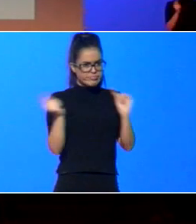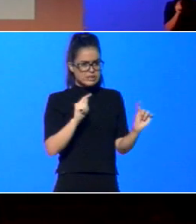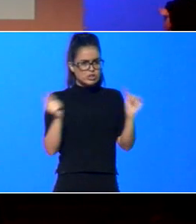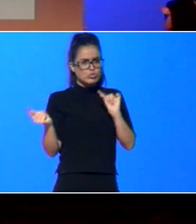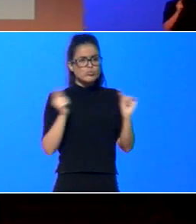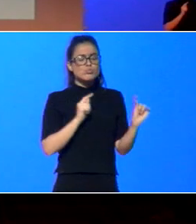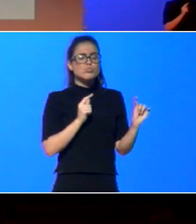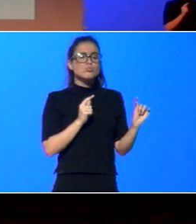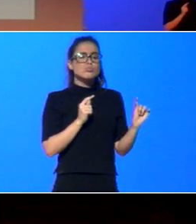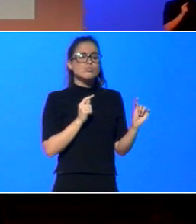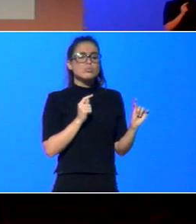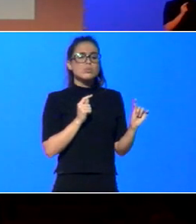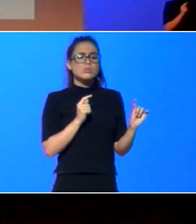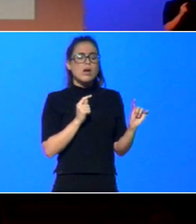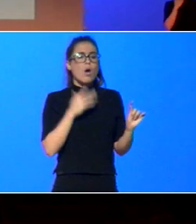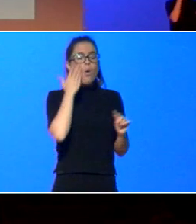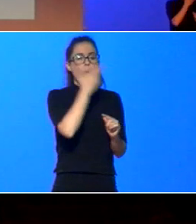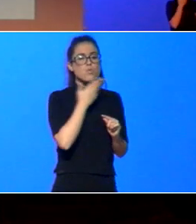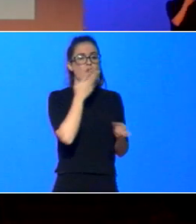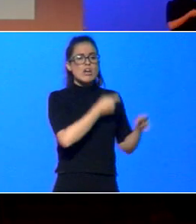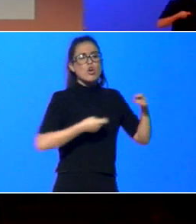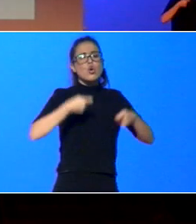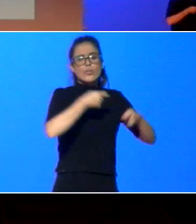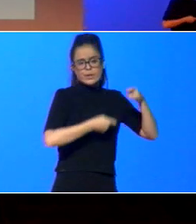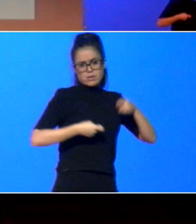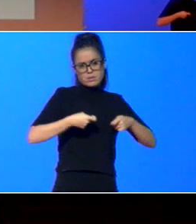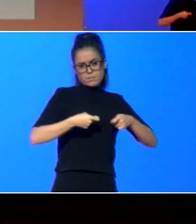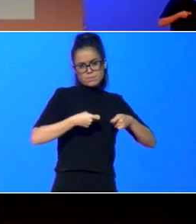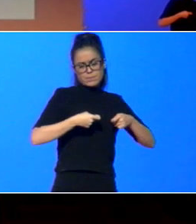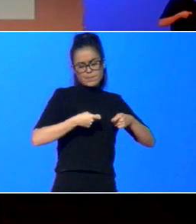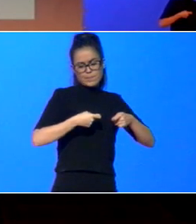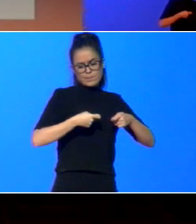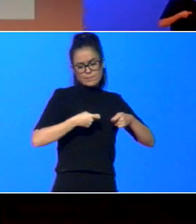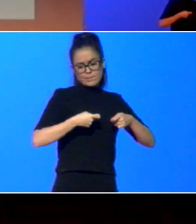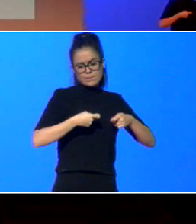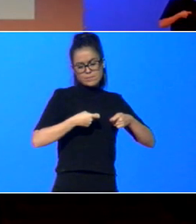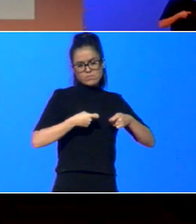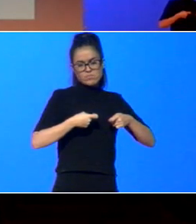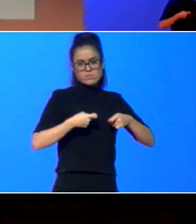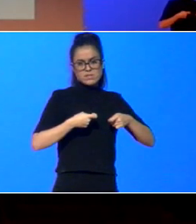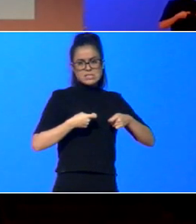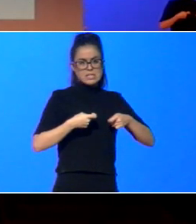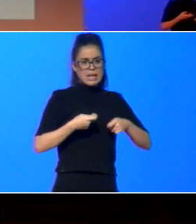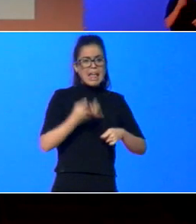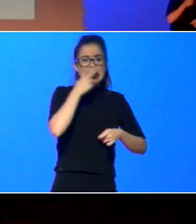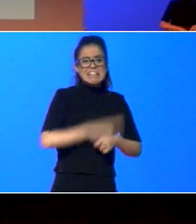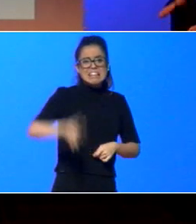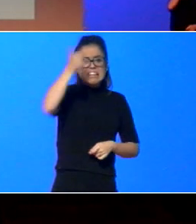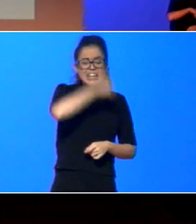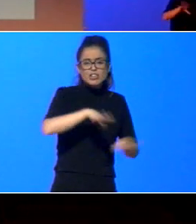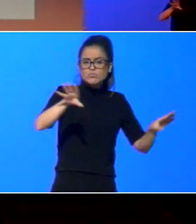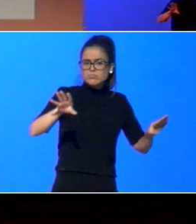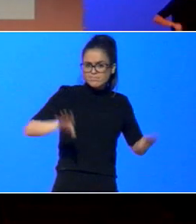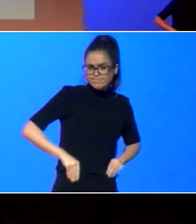los un colegio concertado que lo que que solo admitía a niñas o a niños se